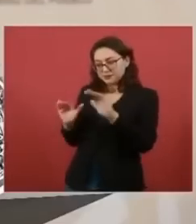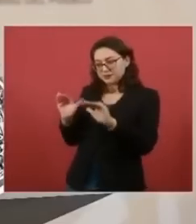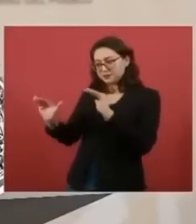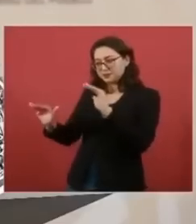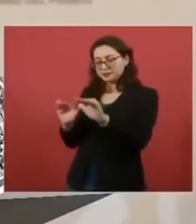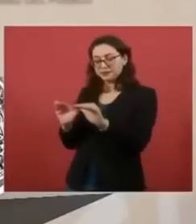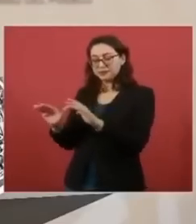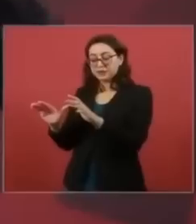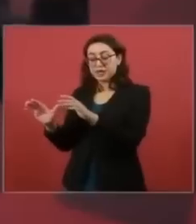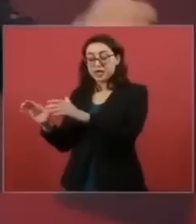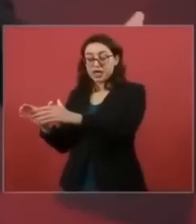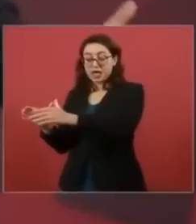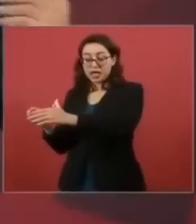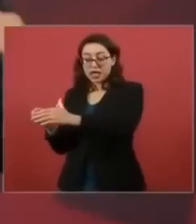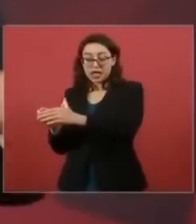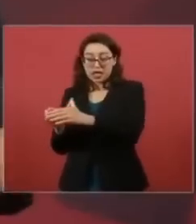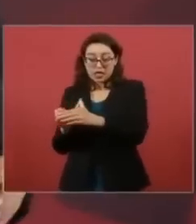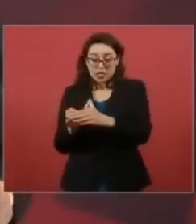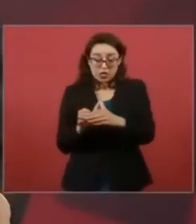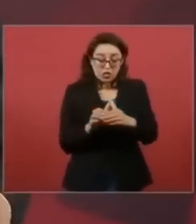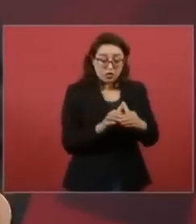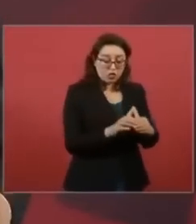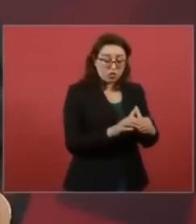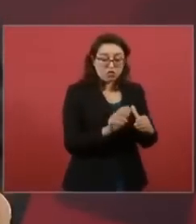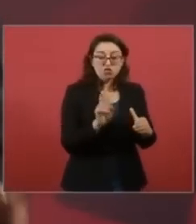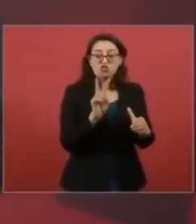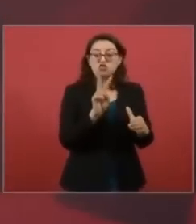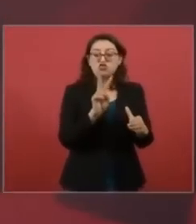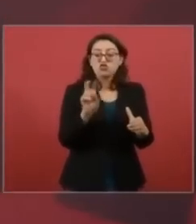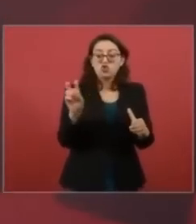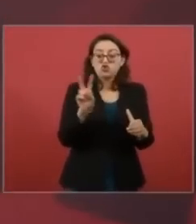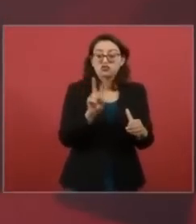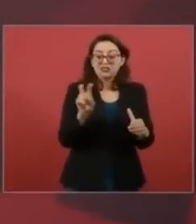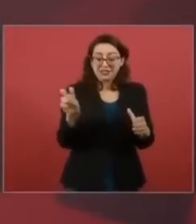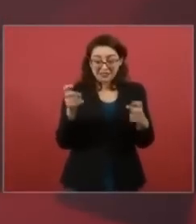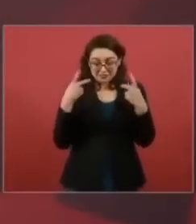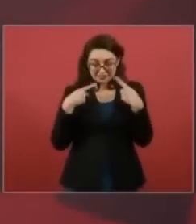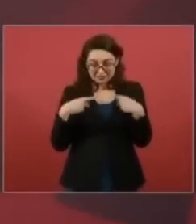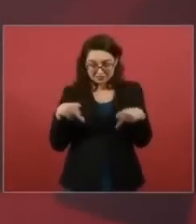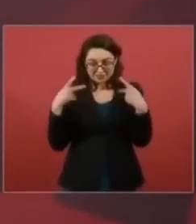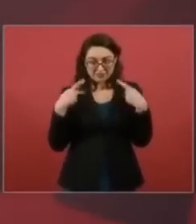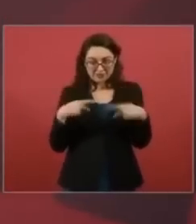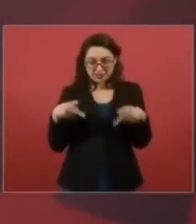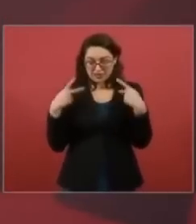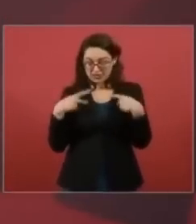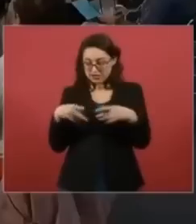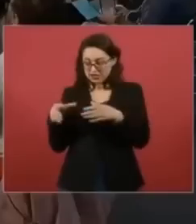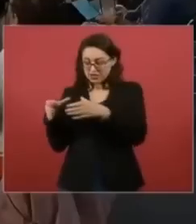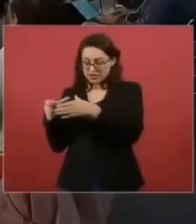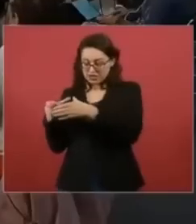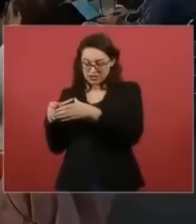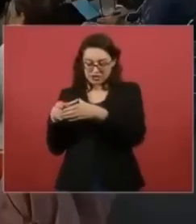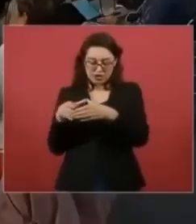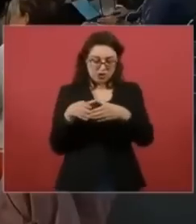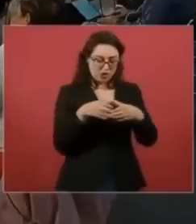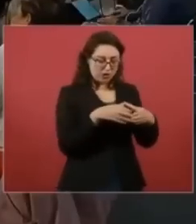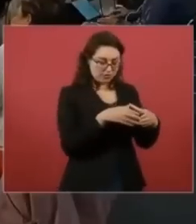y a ustedes les toca más. En vez de que el dinero se